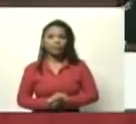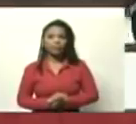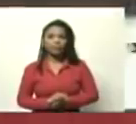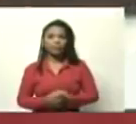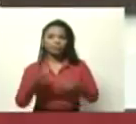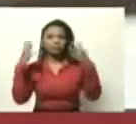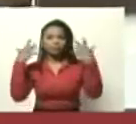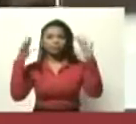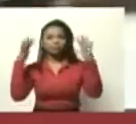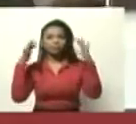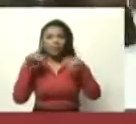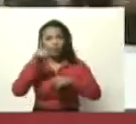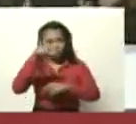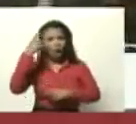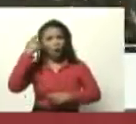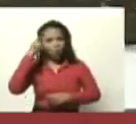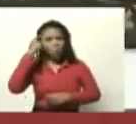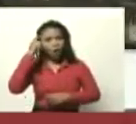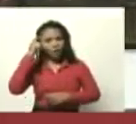¿Tú recuerdas